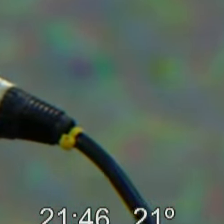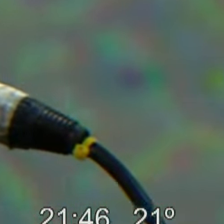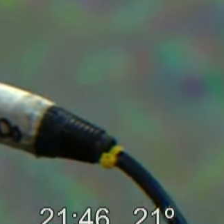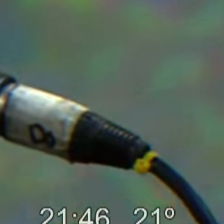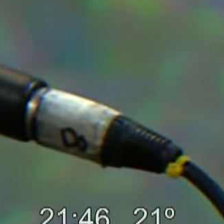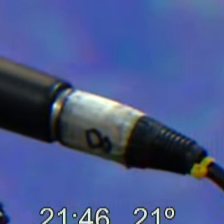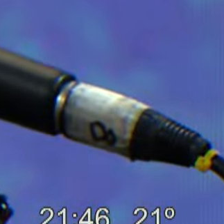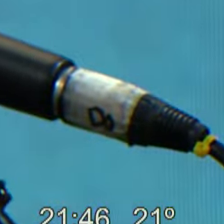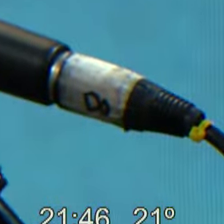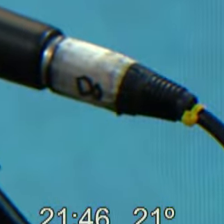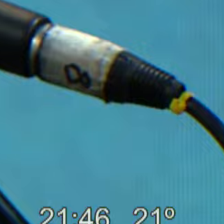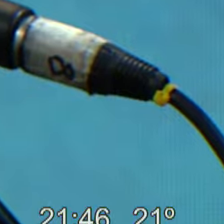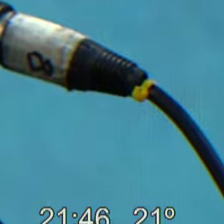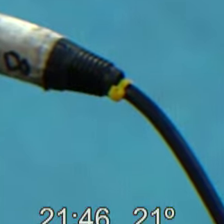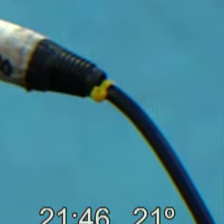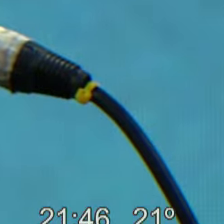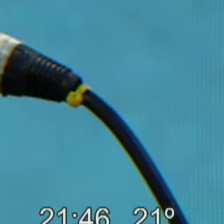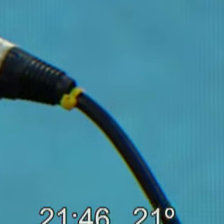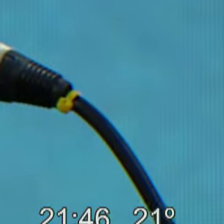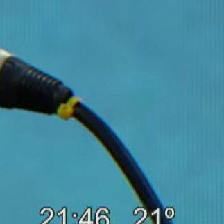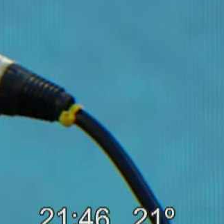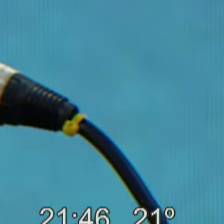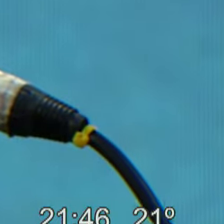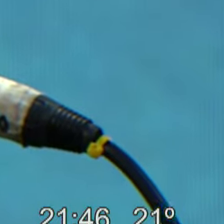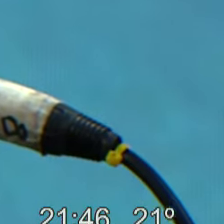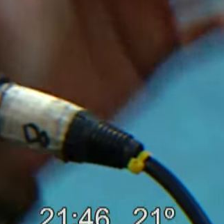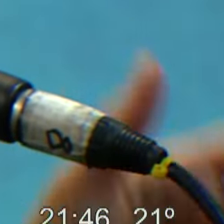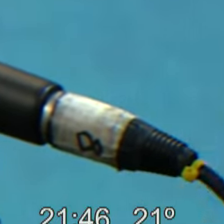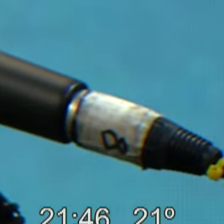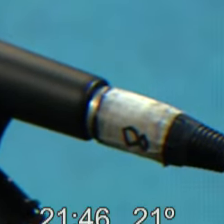Entonces te aferras al viento y te dejas